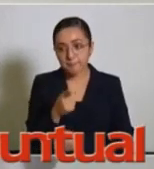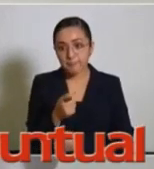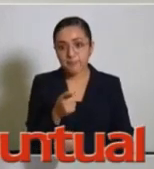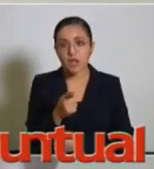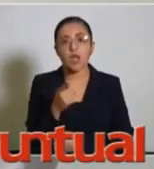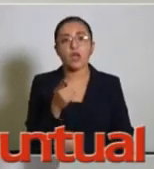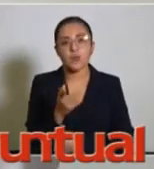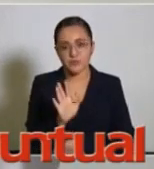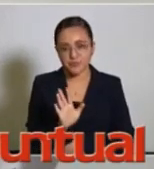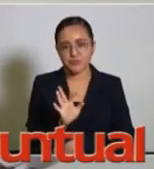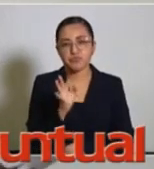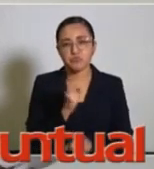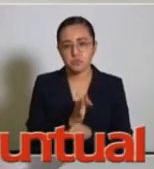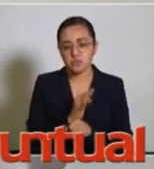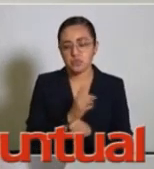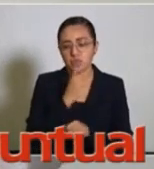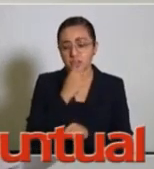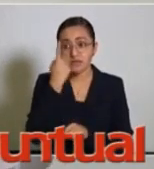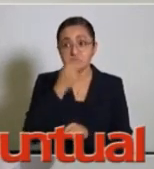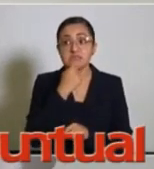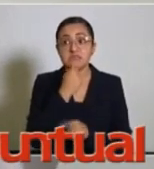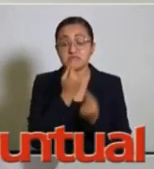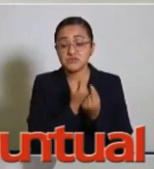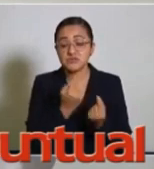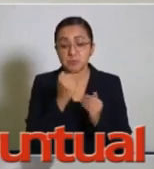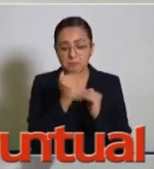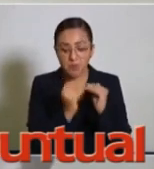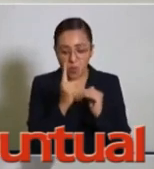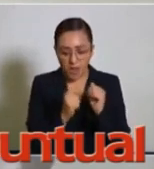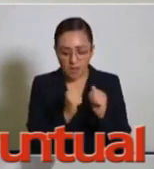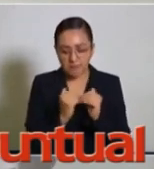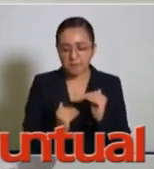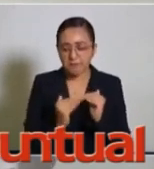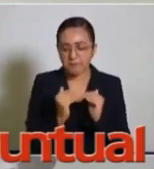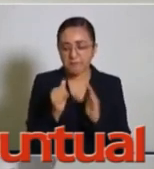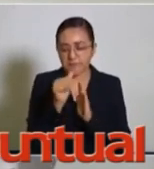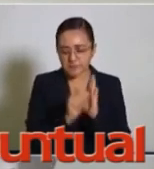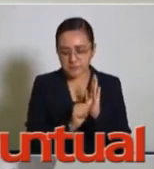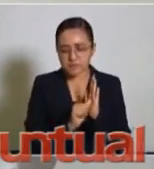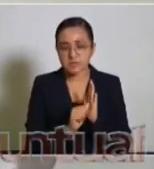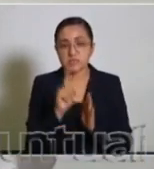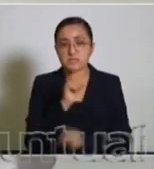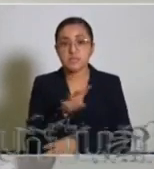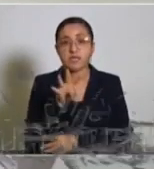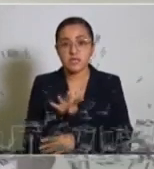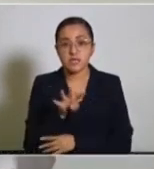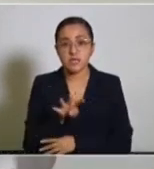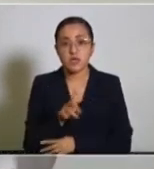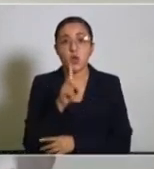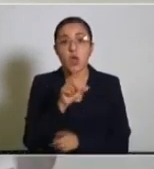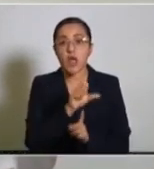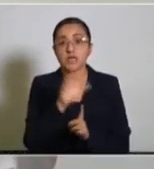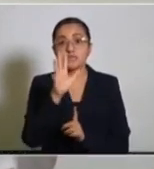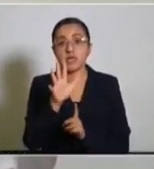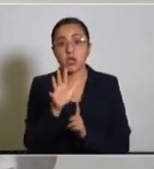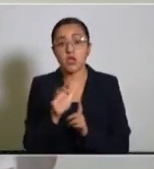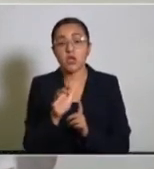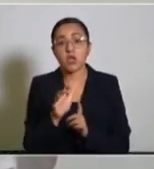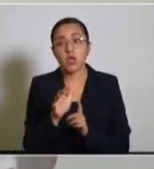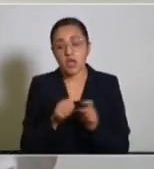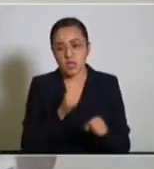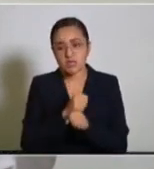Estos son casos. Para menores de un año tenemos 119. De 1 a 5 años